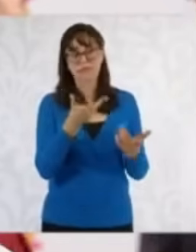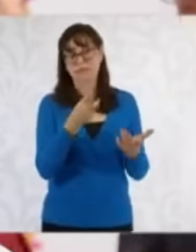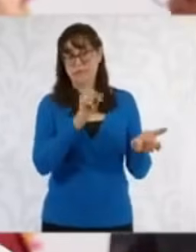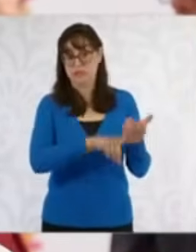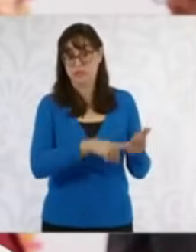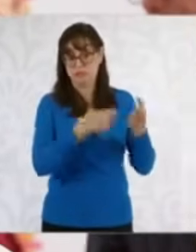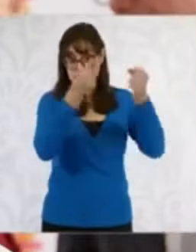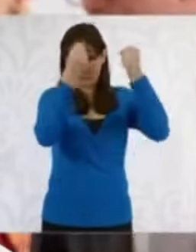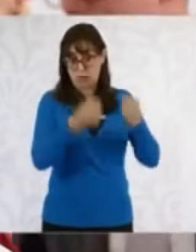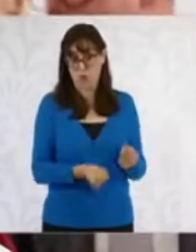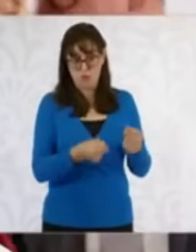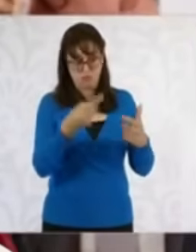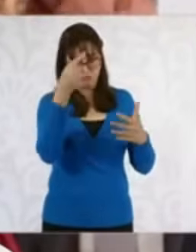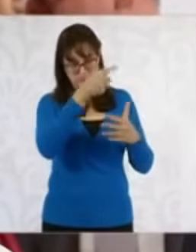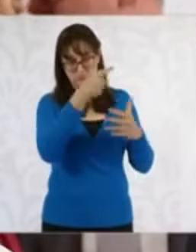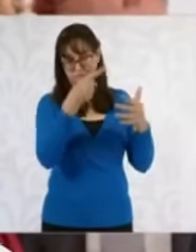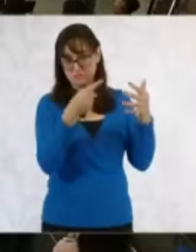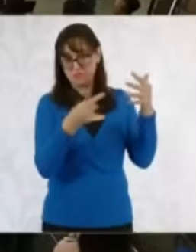los primeros que llegaron